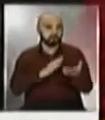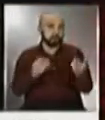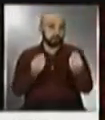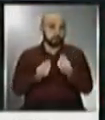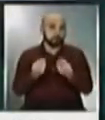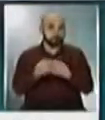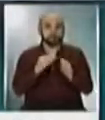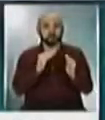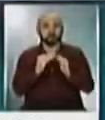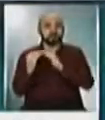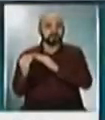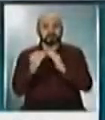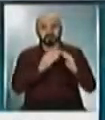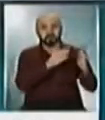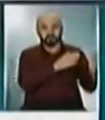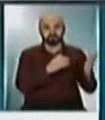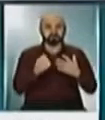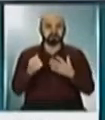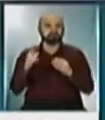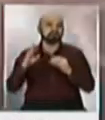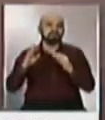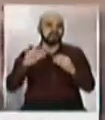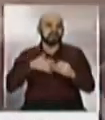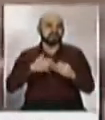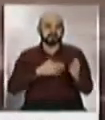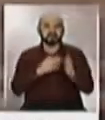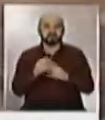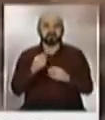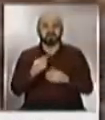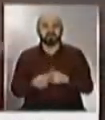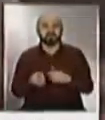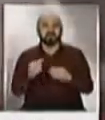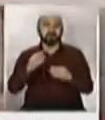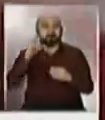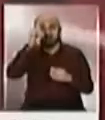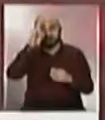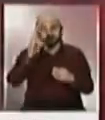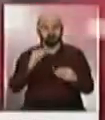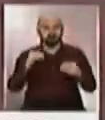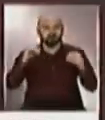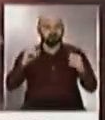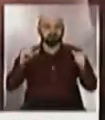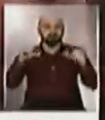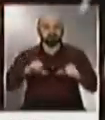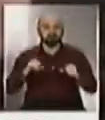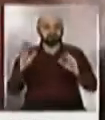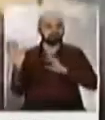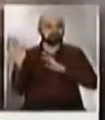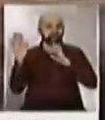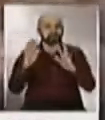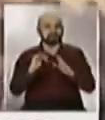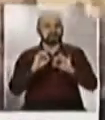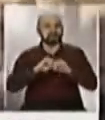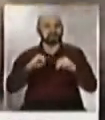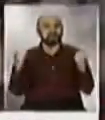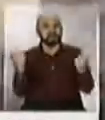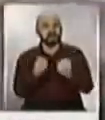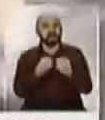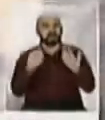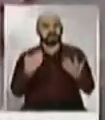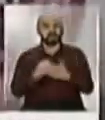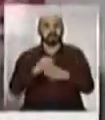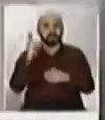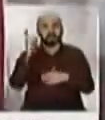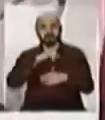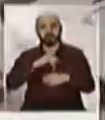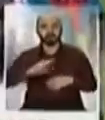vecinos. Comenzó muy mal, se reinició muy mal el fútbol peruano. Con aglomeración de gente en las afueras del estadio, lo que obligó a